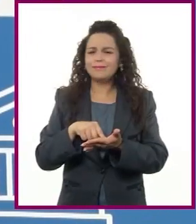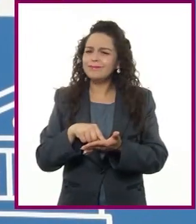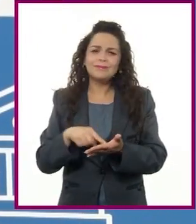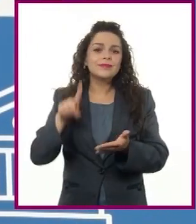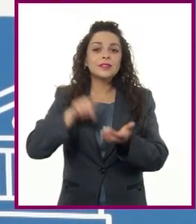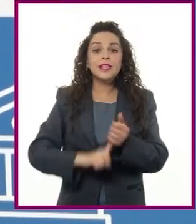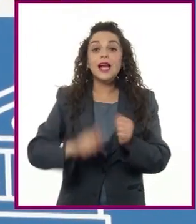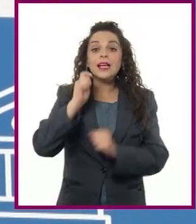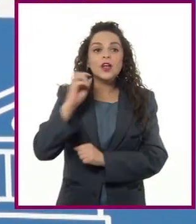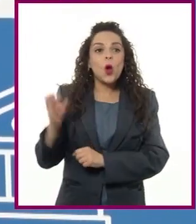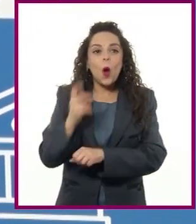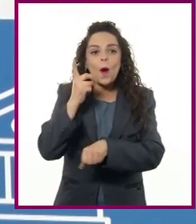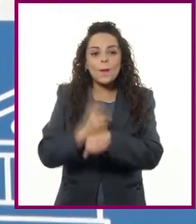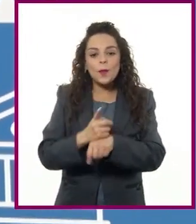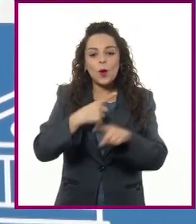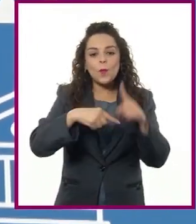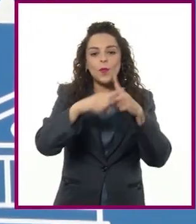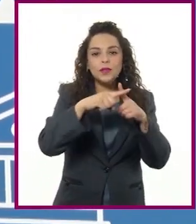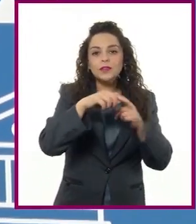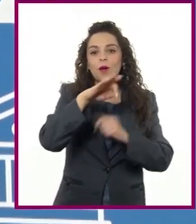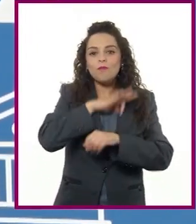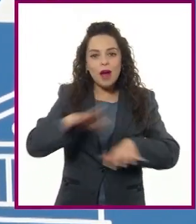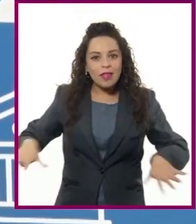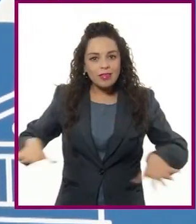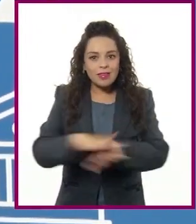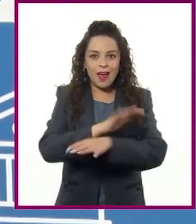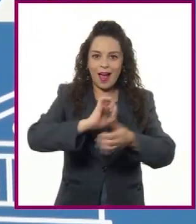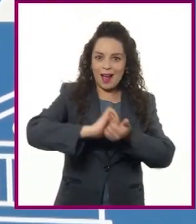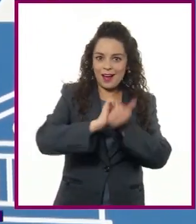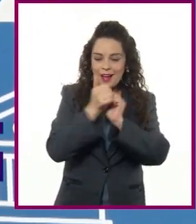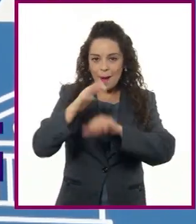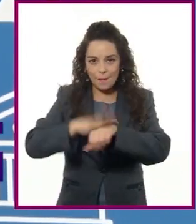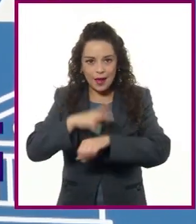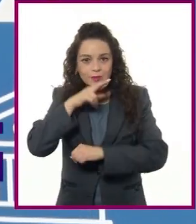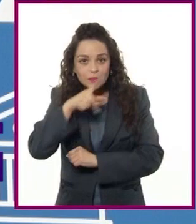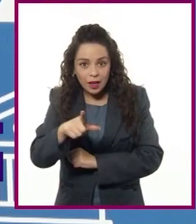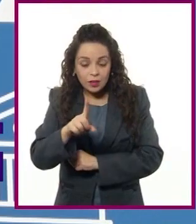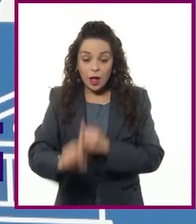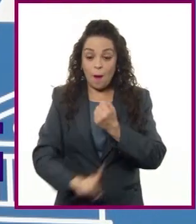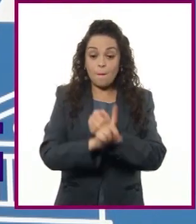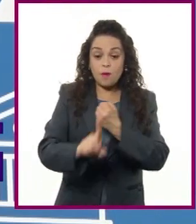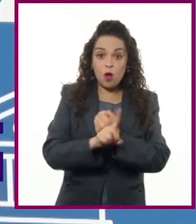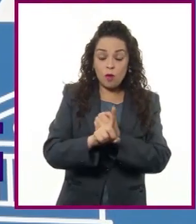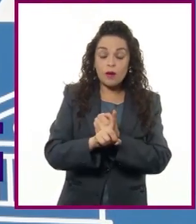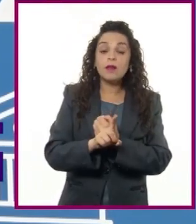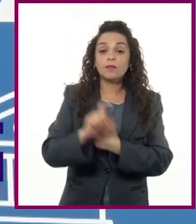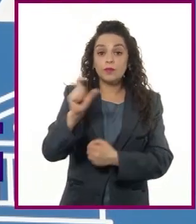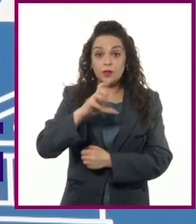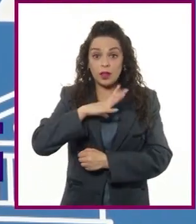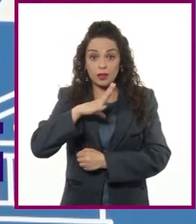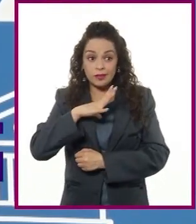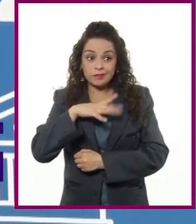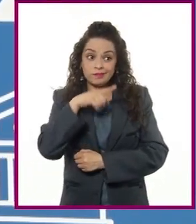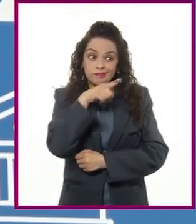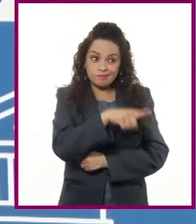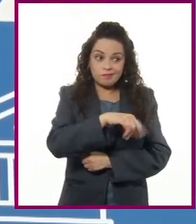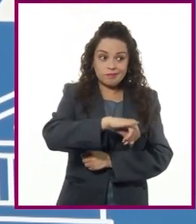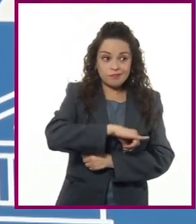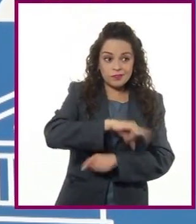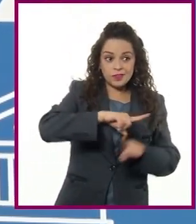oportunidad de cambio positivo. Los conflictos surgen cuando se contraponen los intereses de los